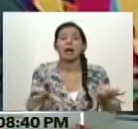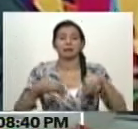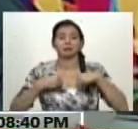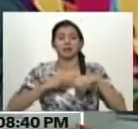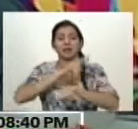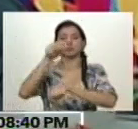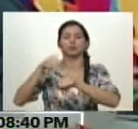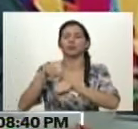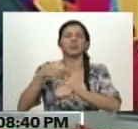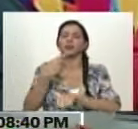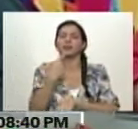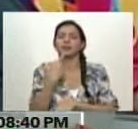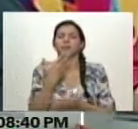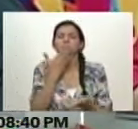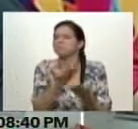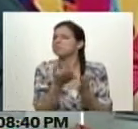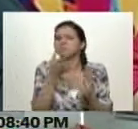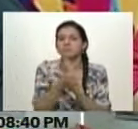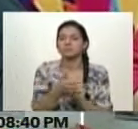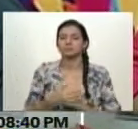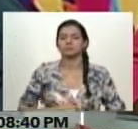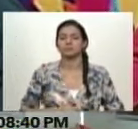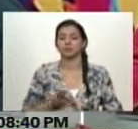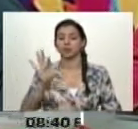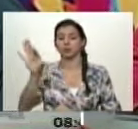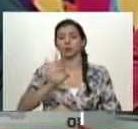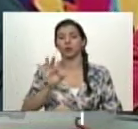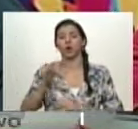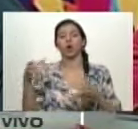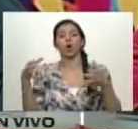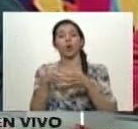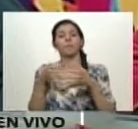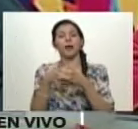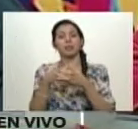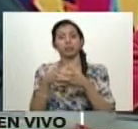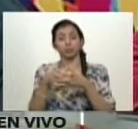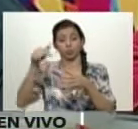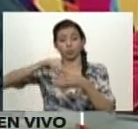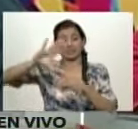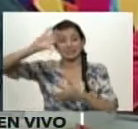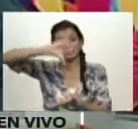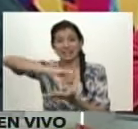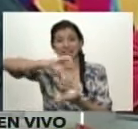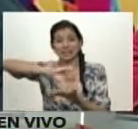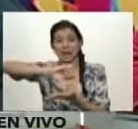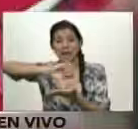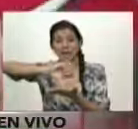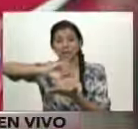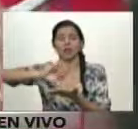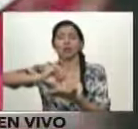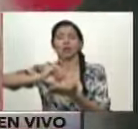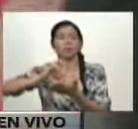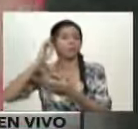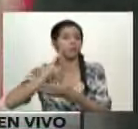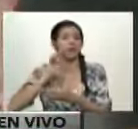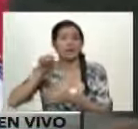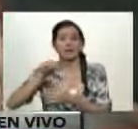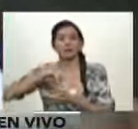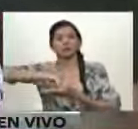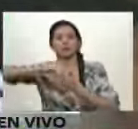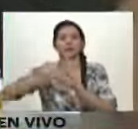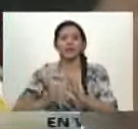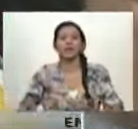de conformar un comando central bolivariano que exprese una nueva estructura y una nueva autoridad de